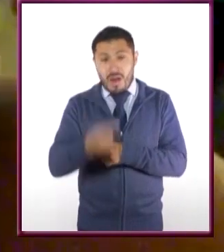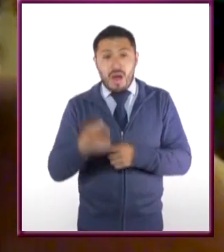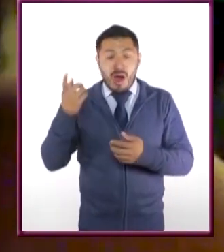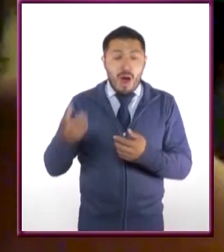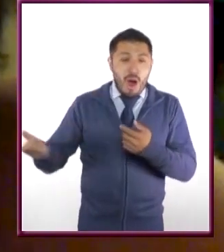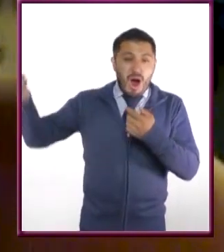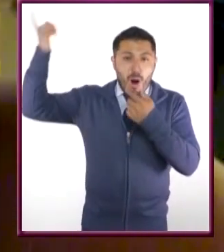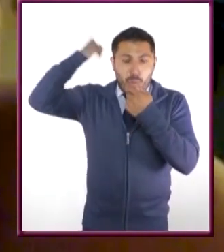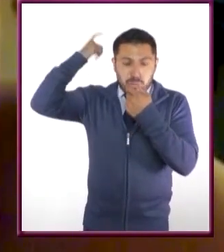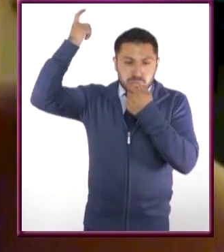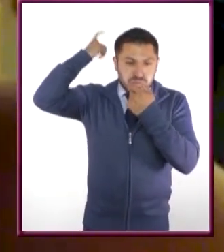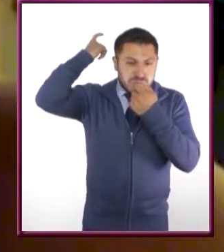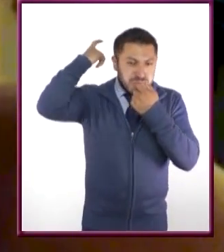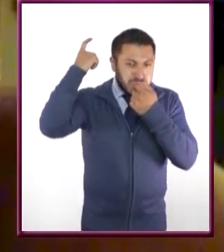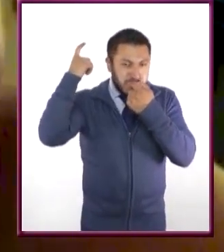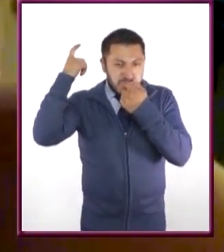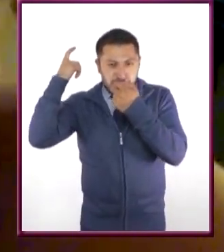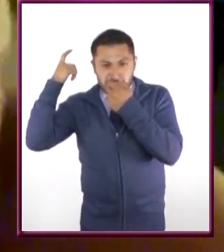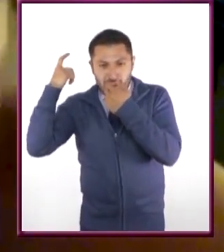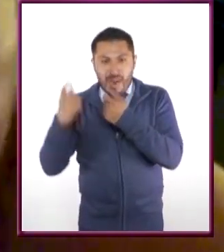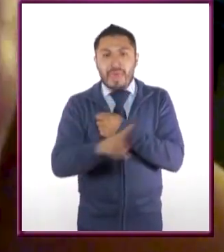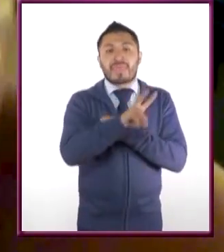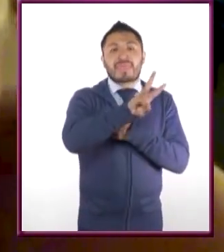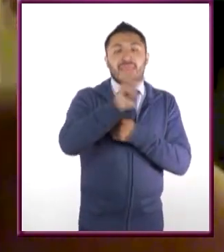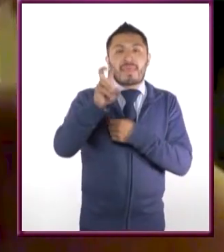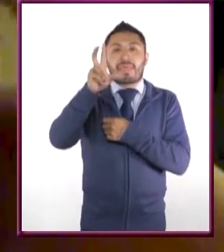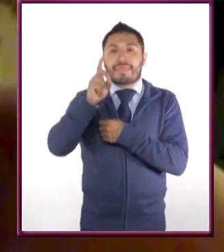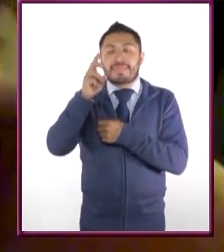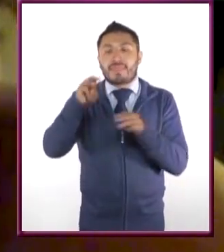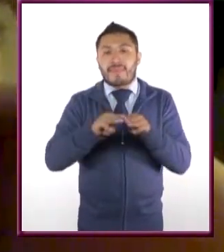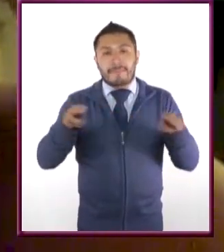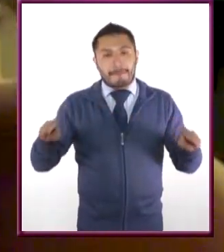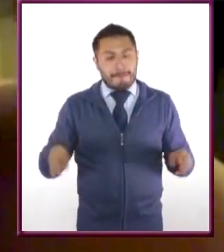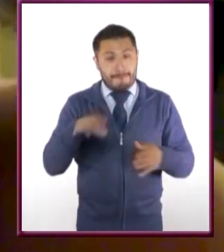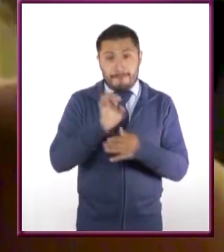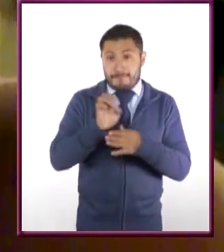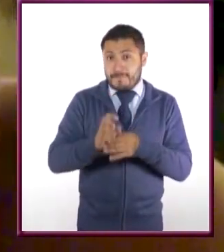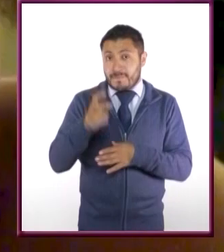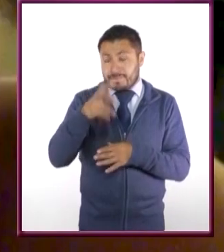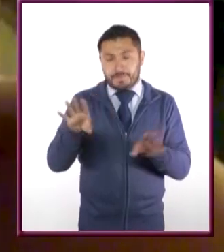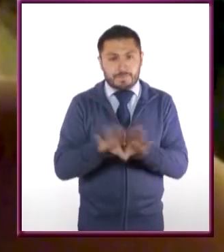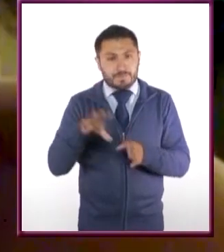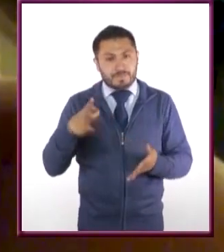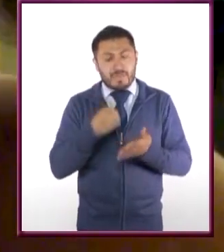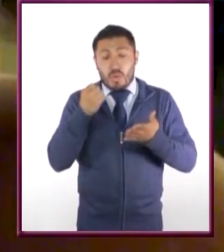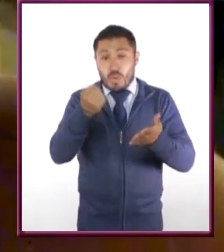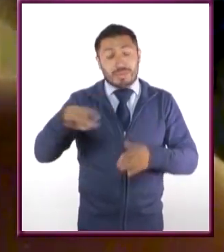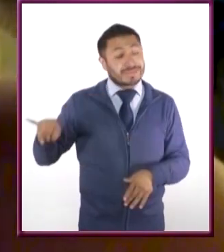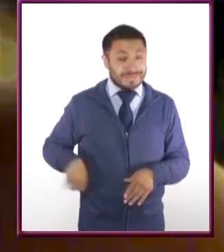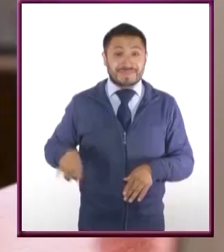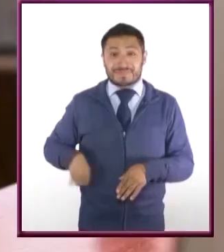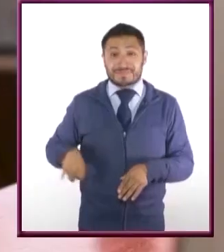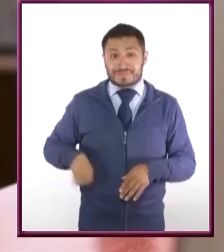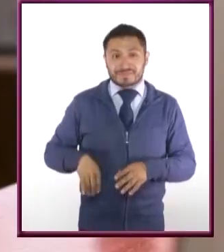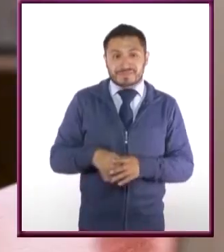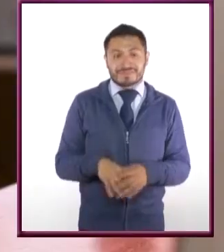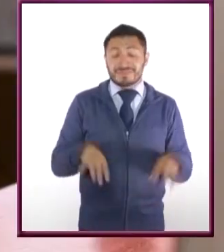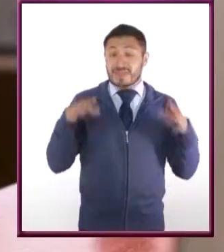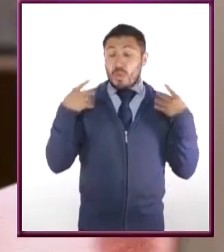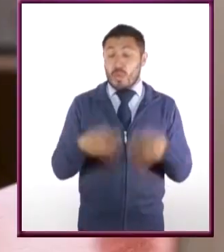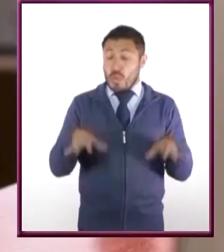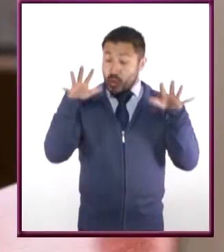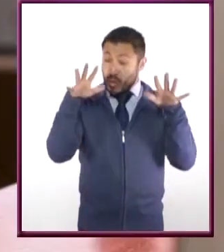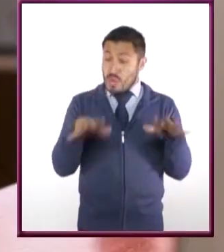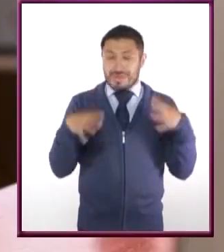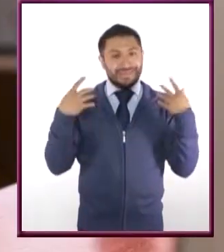respirar, ese es de 330 metros. Entonces, son récords interesantes. Impresionante.